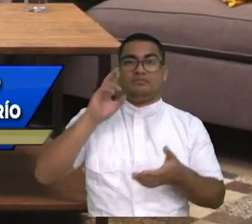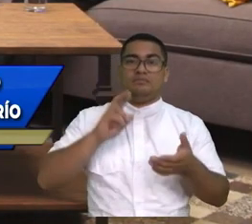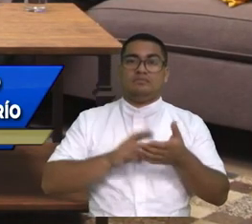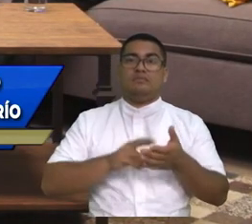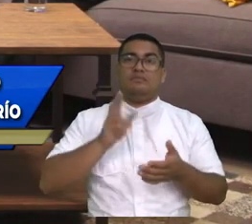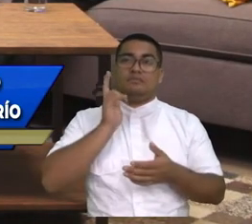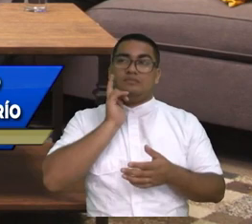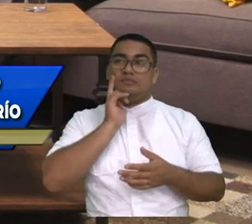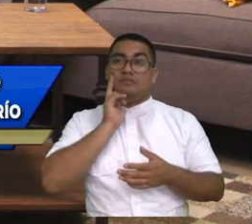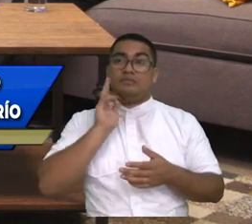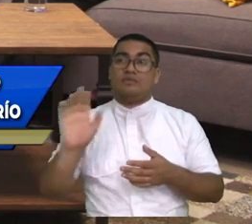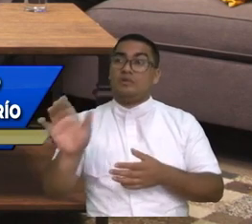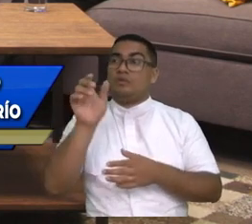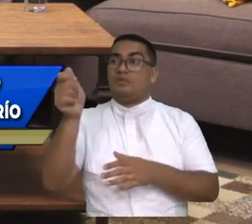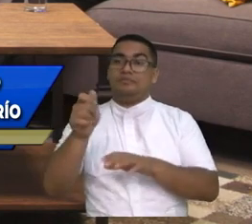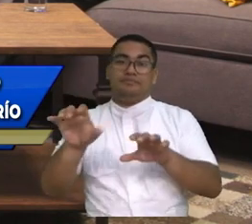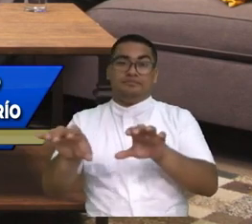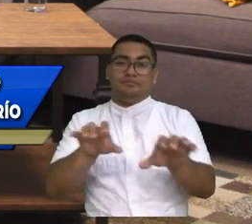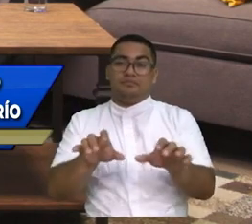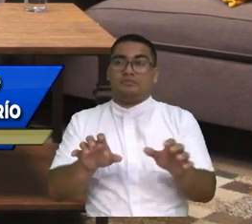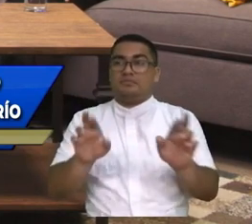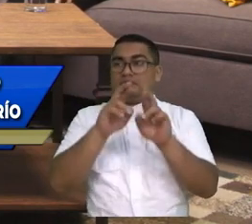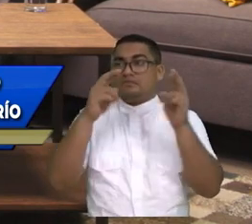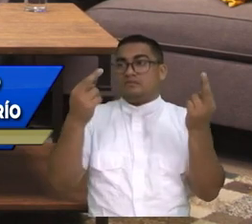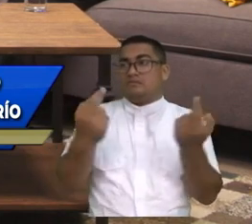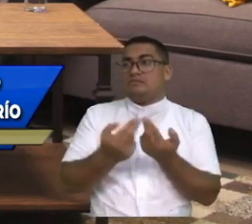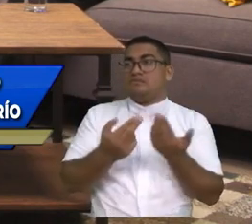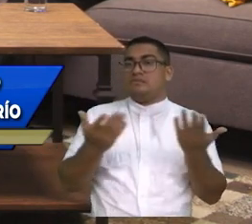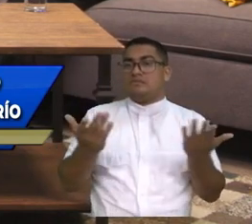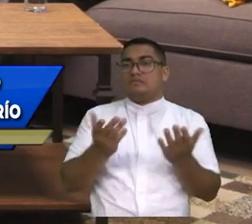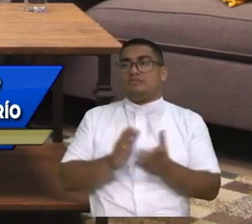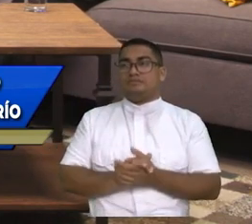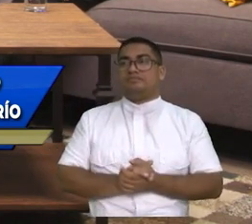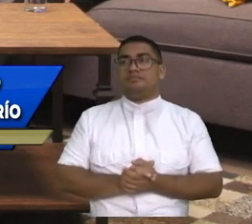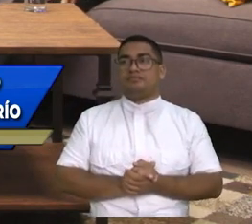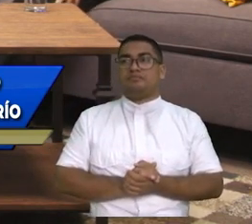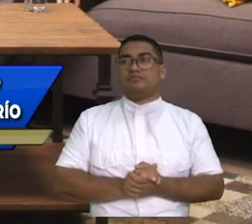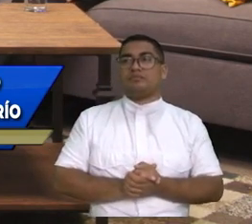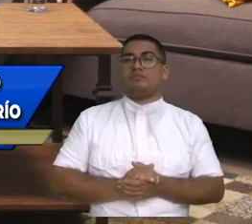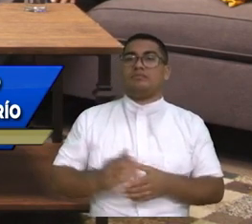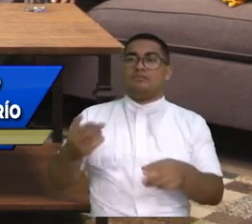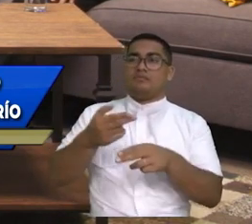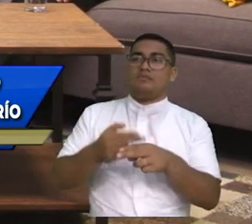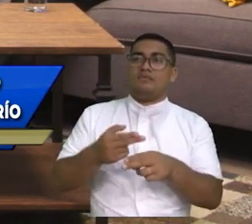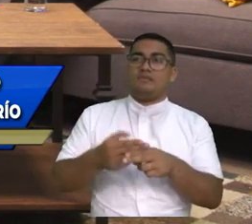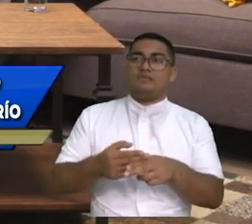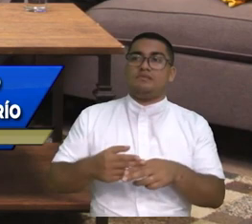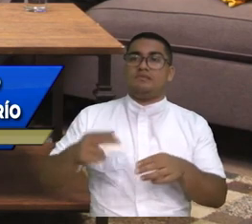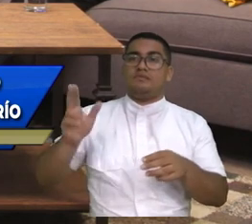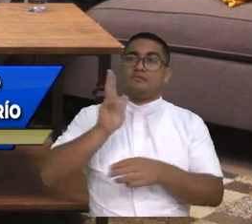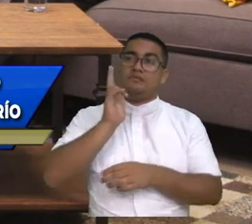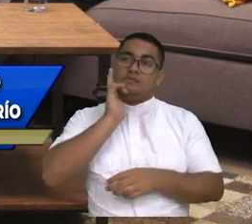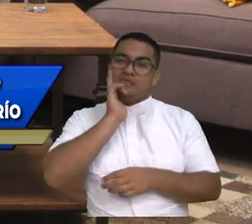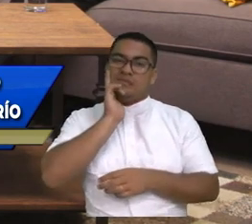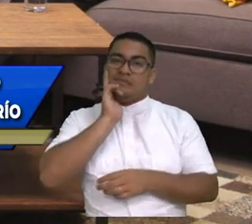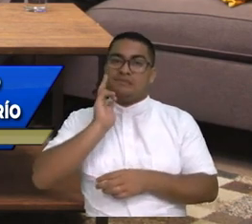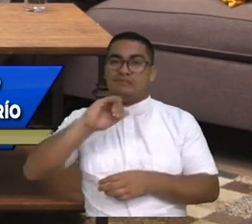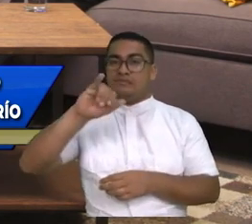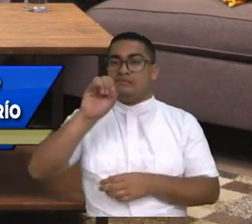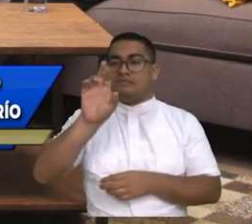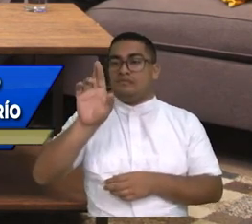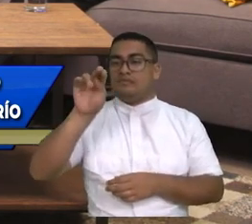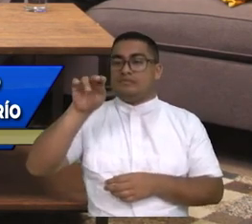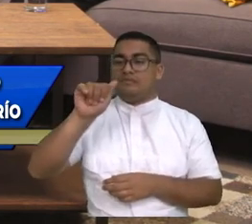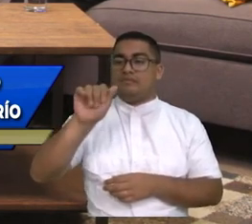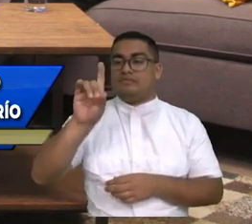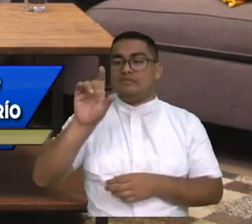otros tipos de actividades, encuentros? Por supuesto, o espacios de conversación. Estamos ahorita en lo que se llama la jornada dariana, ya en este momento estamos